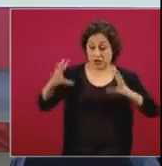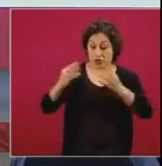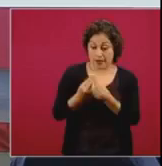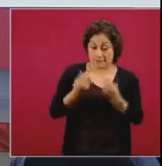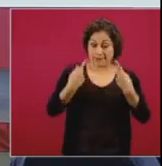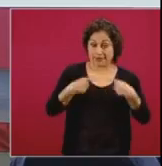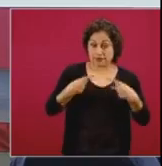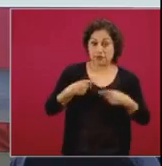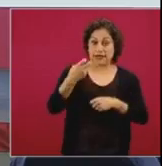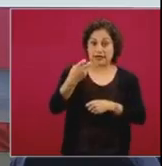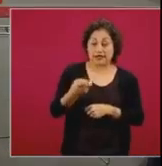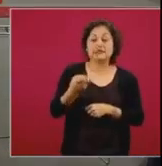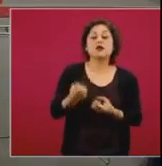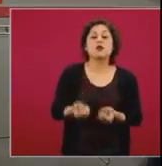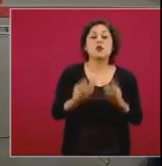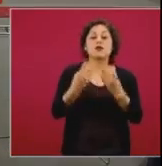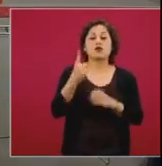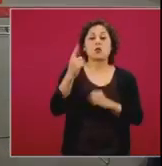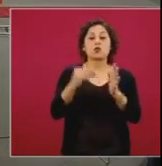notificadas,